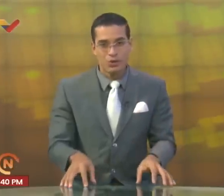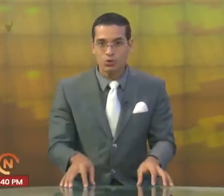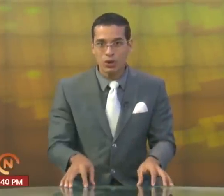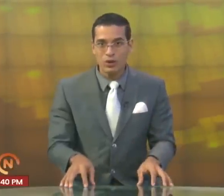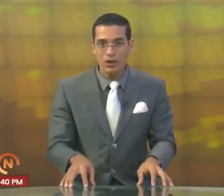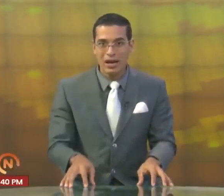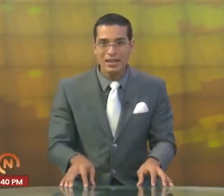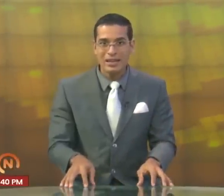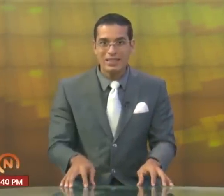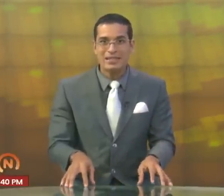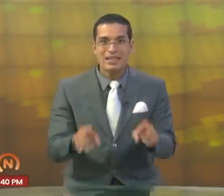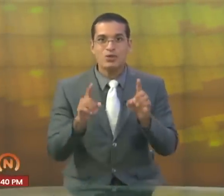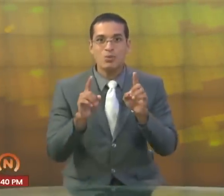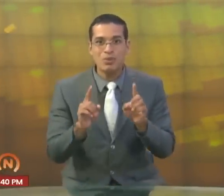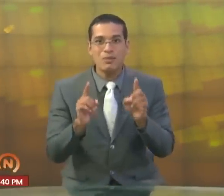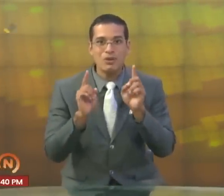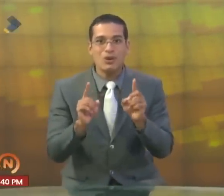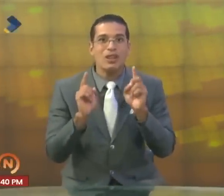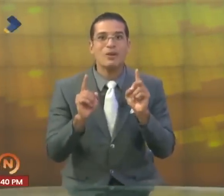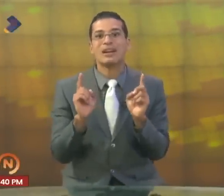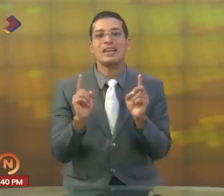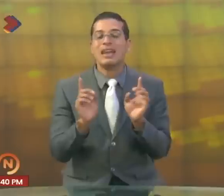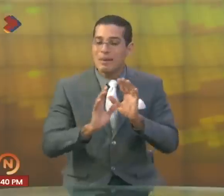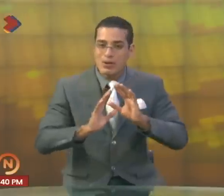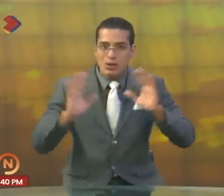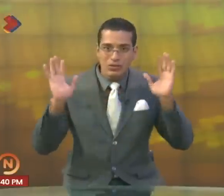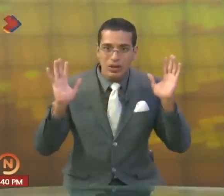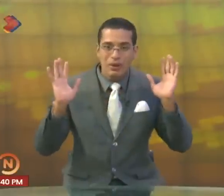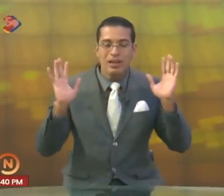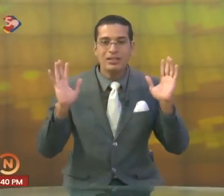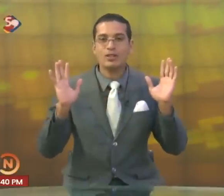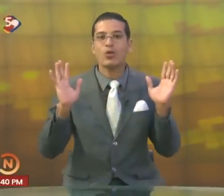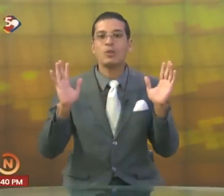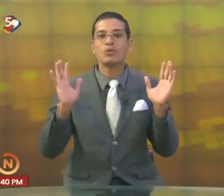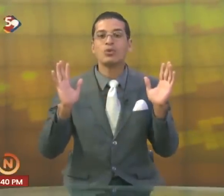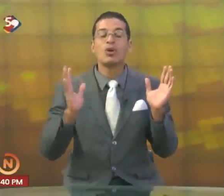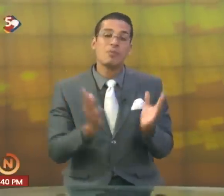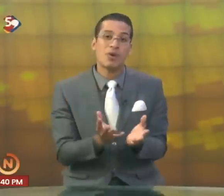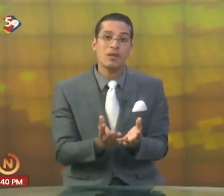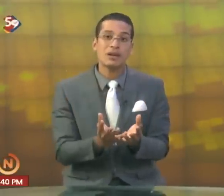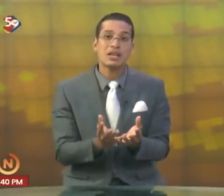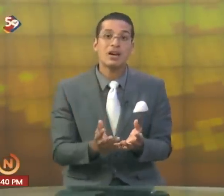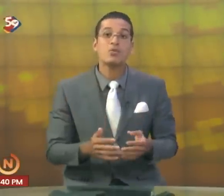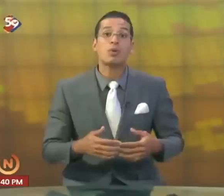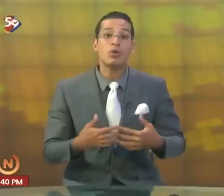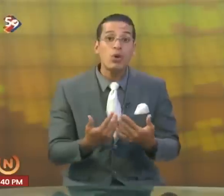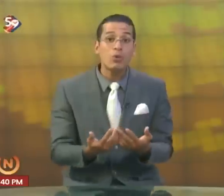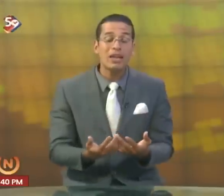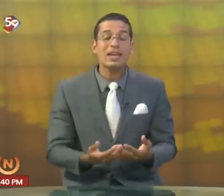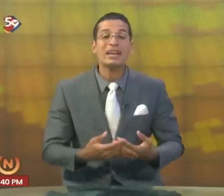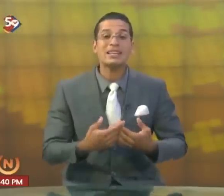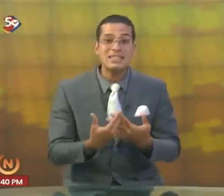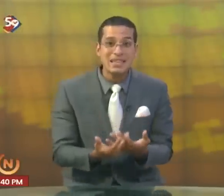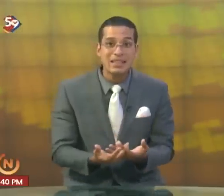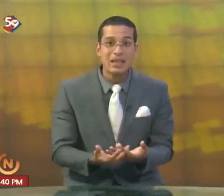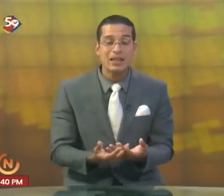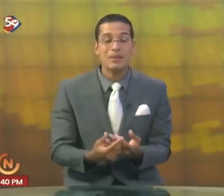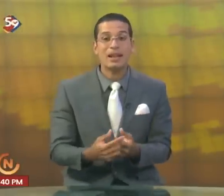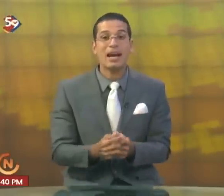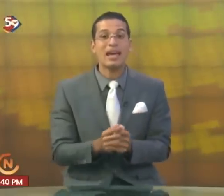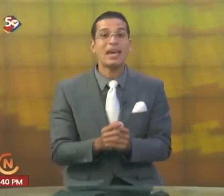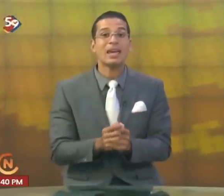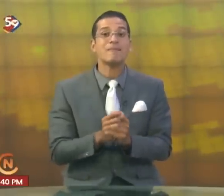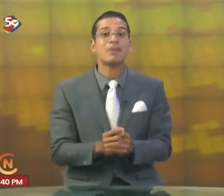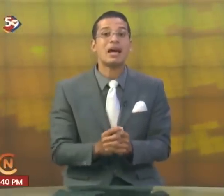petrolero, en nuestro suelo hay 300 mil millones de barriles, la mayor reserva de todo el mundo, pero además hay un pueblo noble que resiste